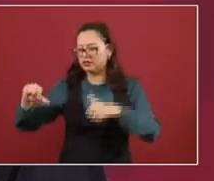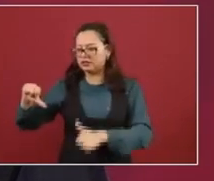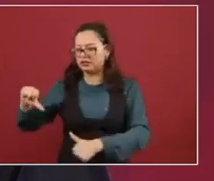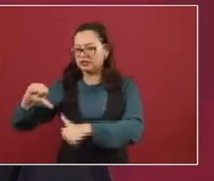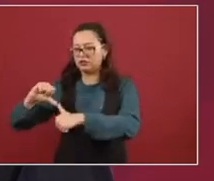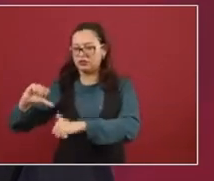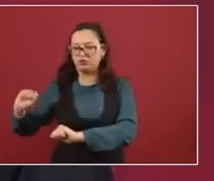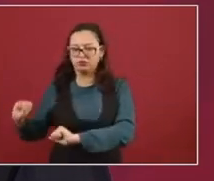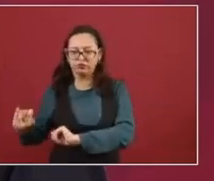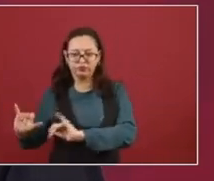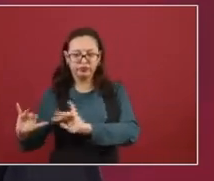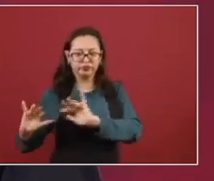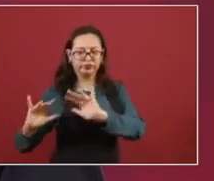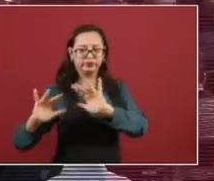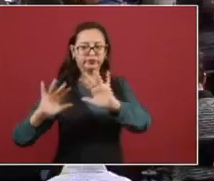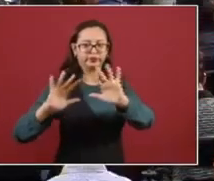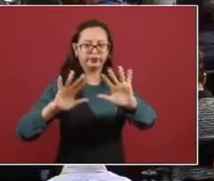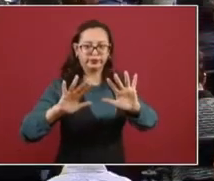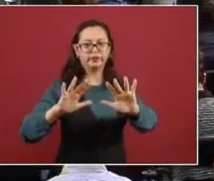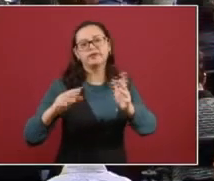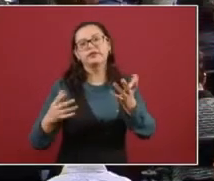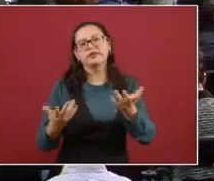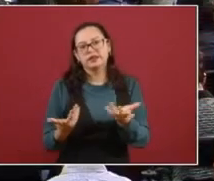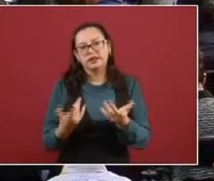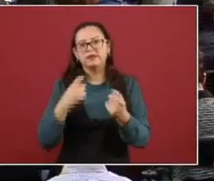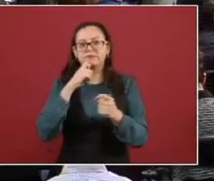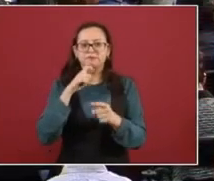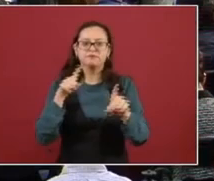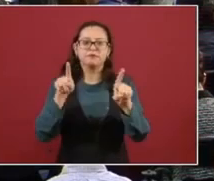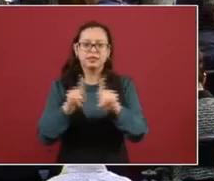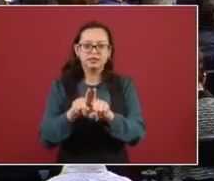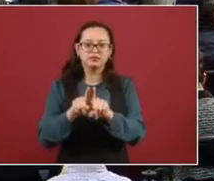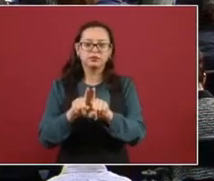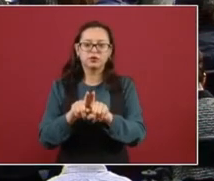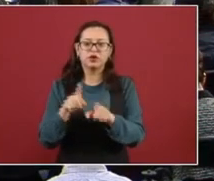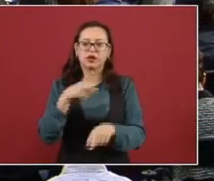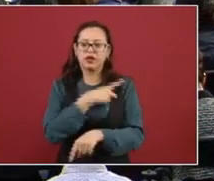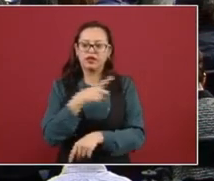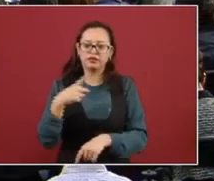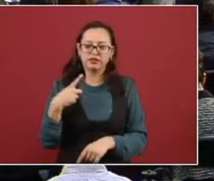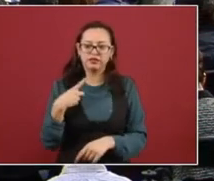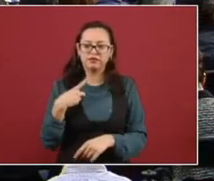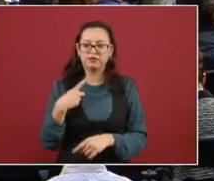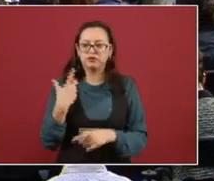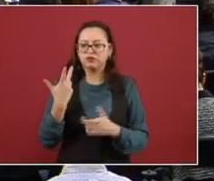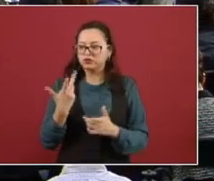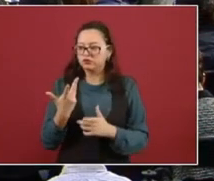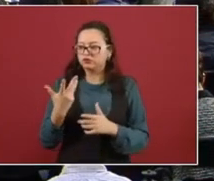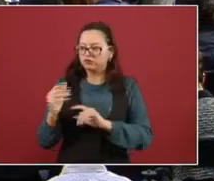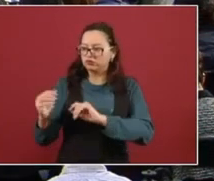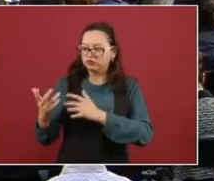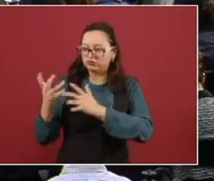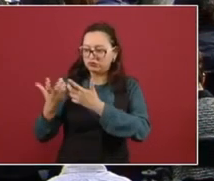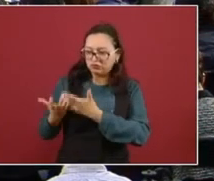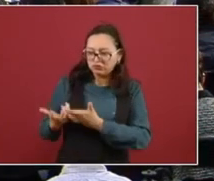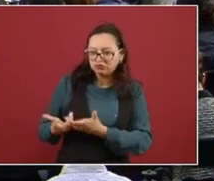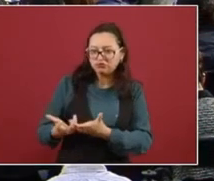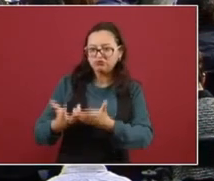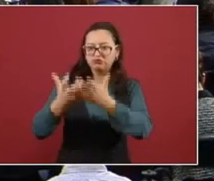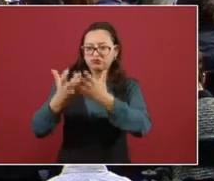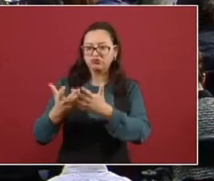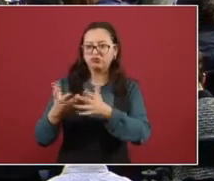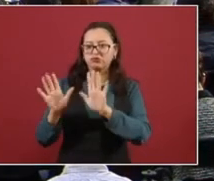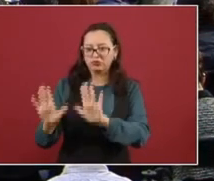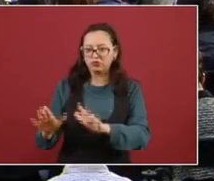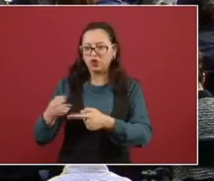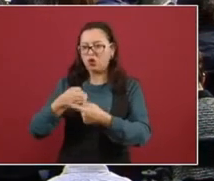migrantes centroamericanos y tenemos que ordenar esa migración que sea